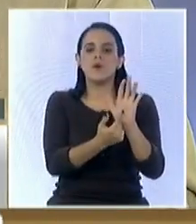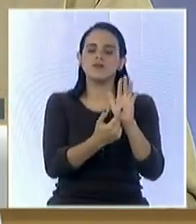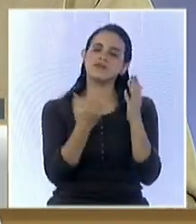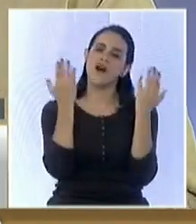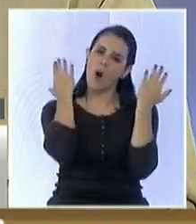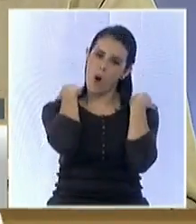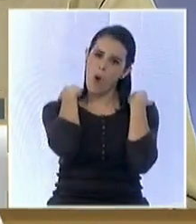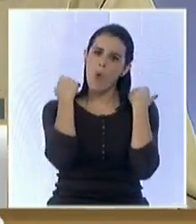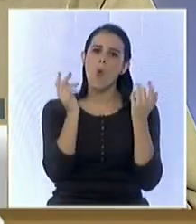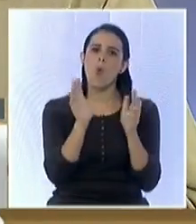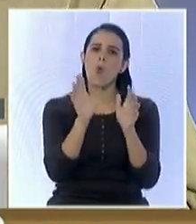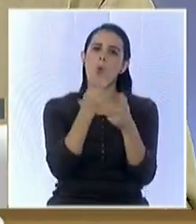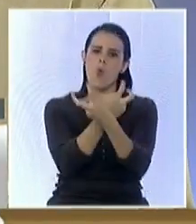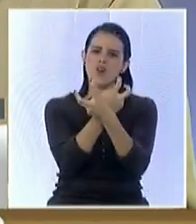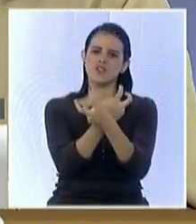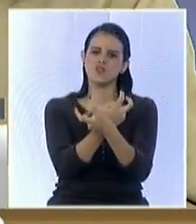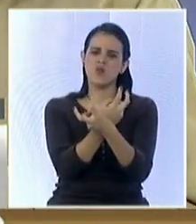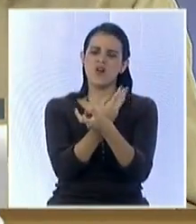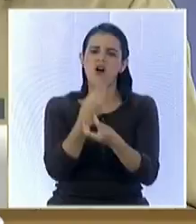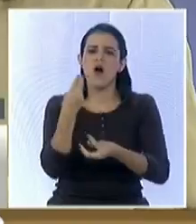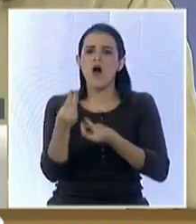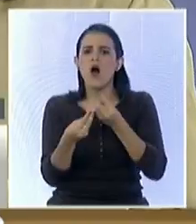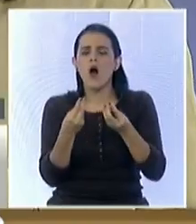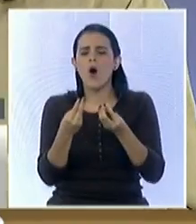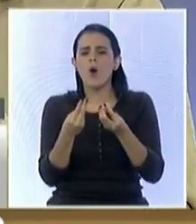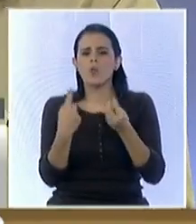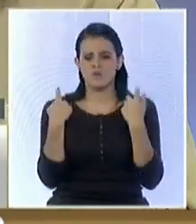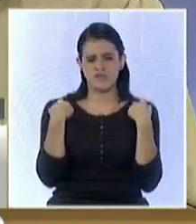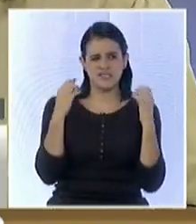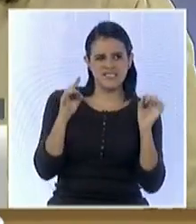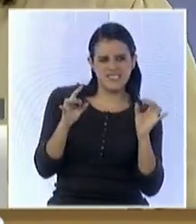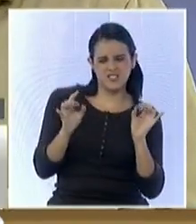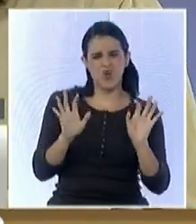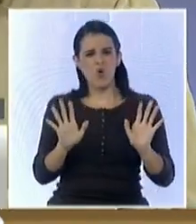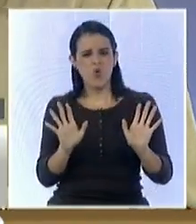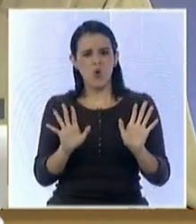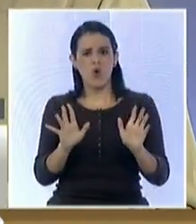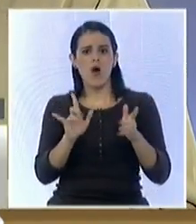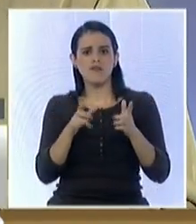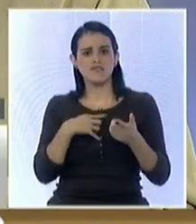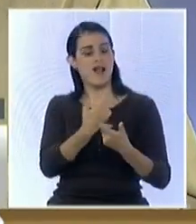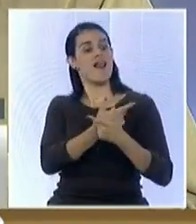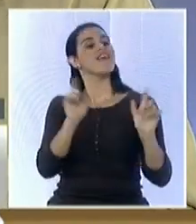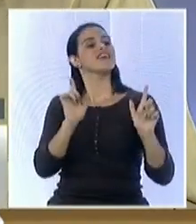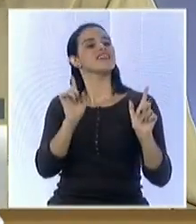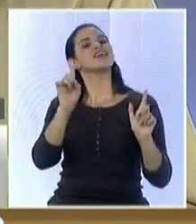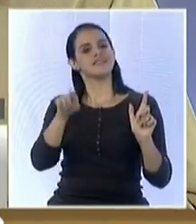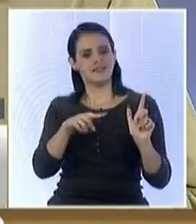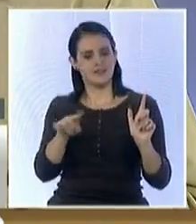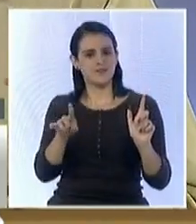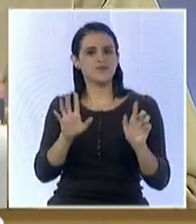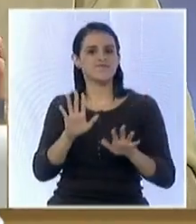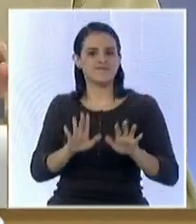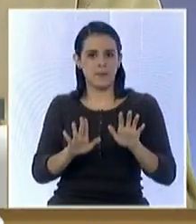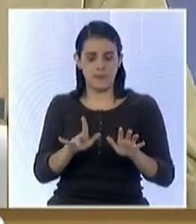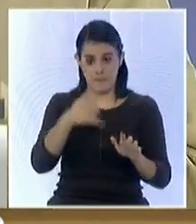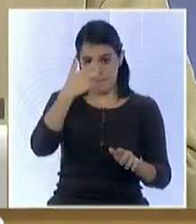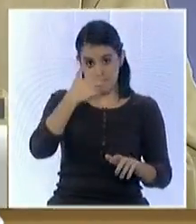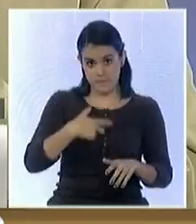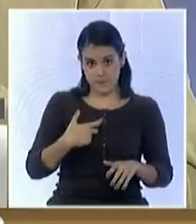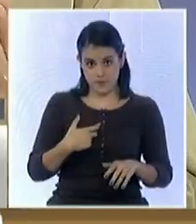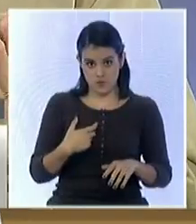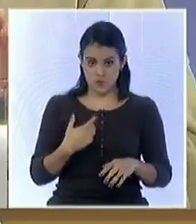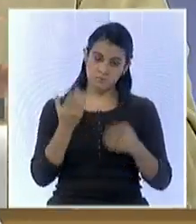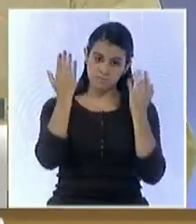la capacidad que tiene la persona de manejar esas situaciones que le representan libertad. Y es muy habitual que una persona que tiene las